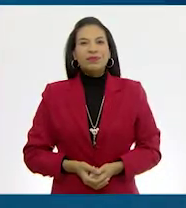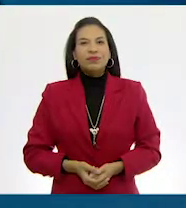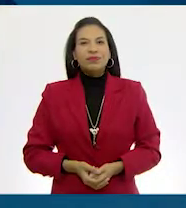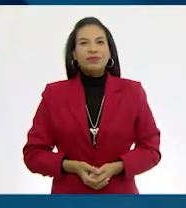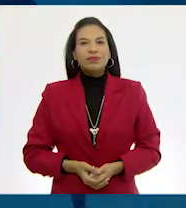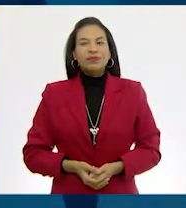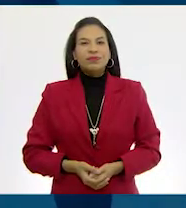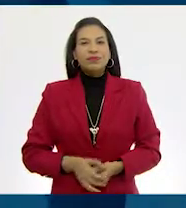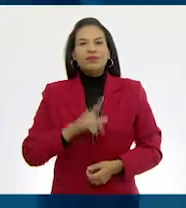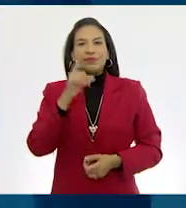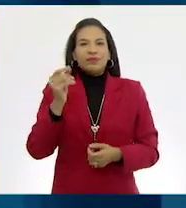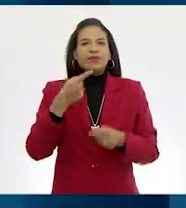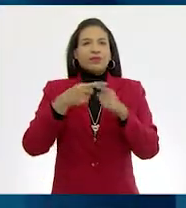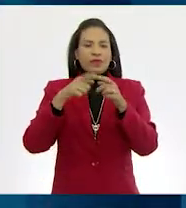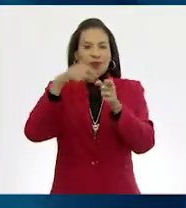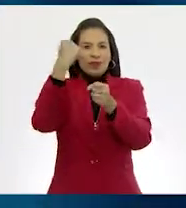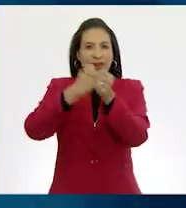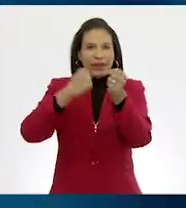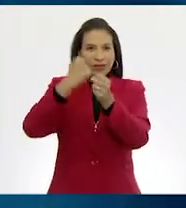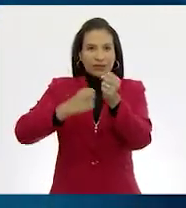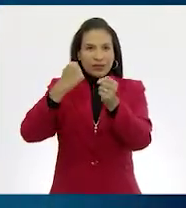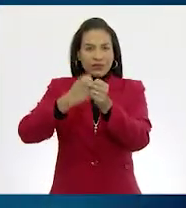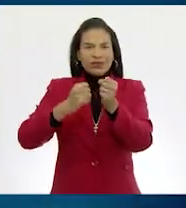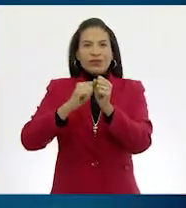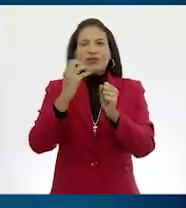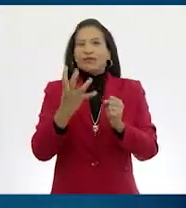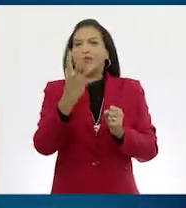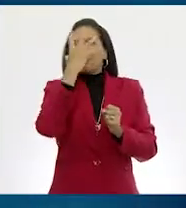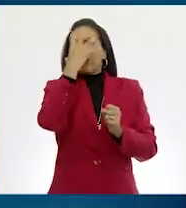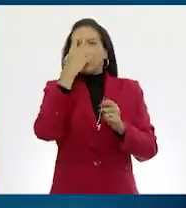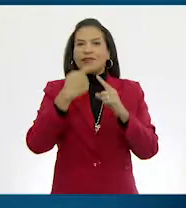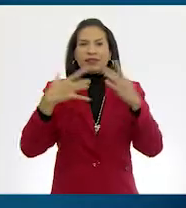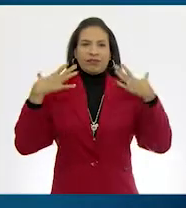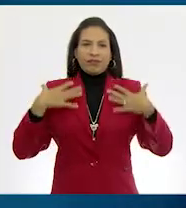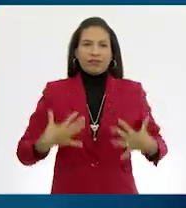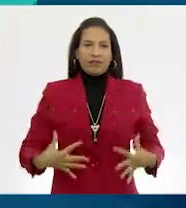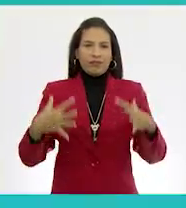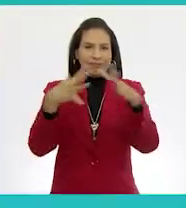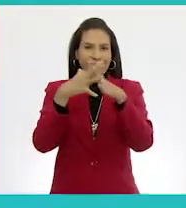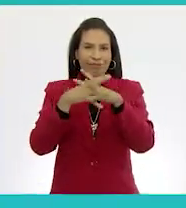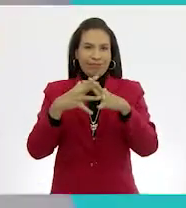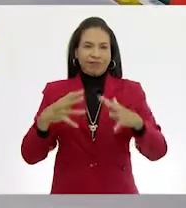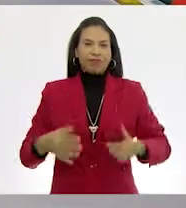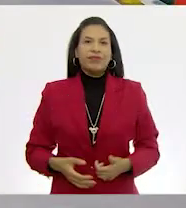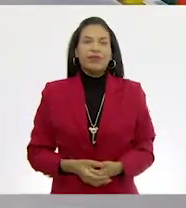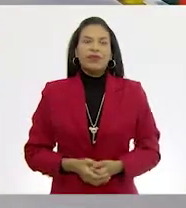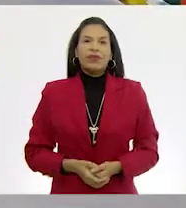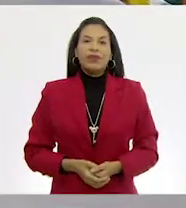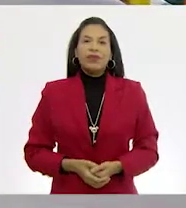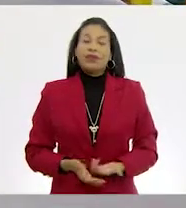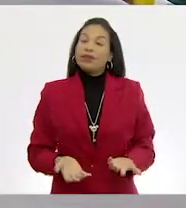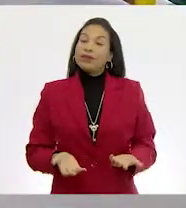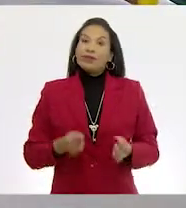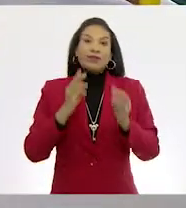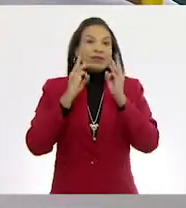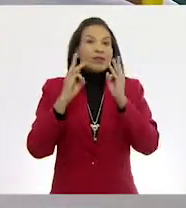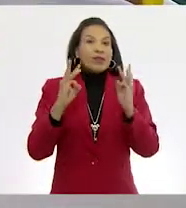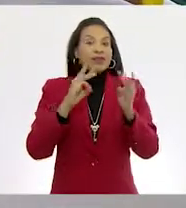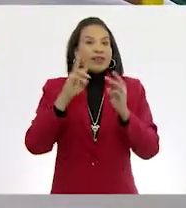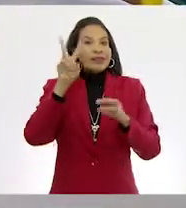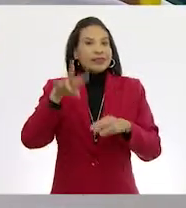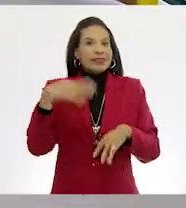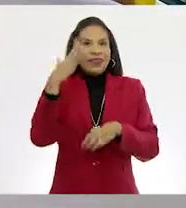lo incorporaron a sus esculturas sus máscaras y a sus trajes de guerreros guau qué